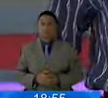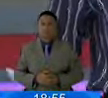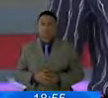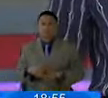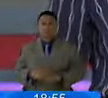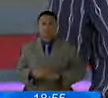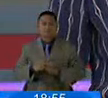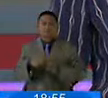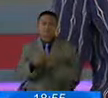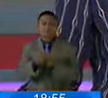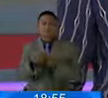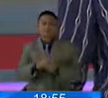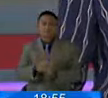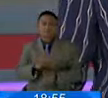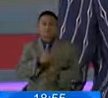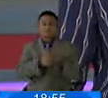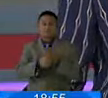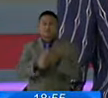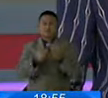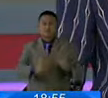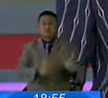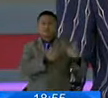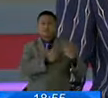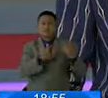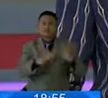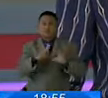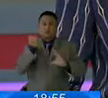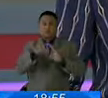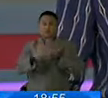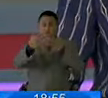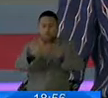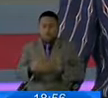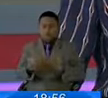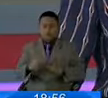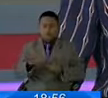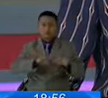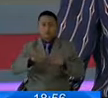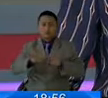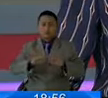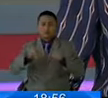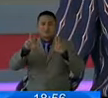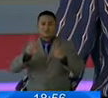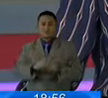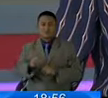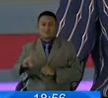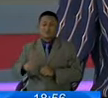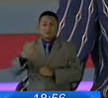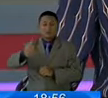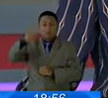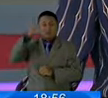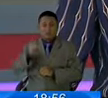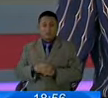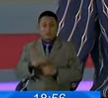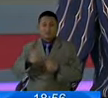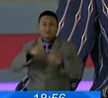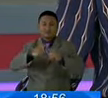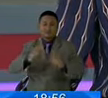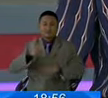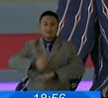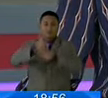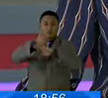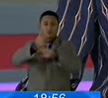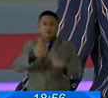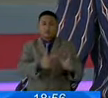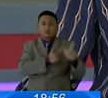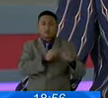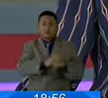Iniciamos con la información. El Ministerio de Defensa, mediante un comunicado oficial, realizó aclaraciones sobre las versiones emitidas por el excomandante del